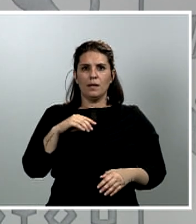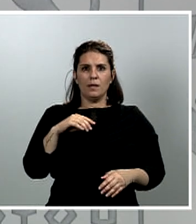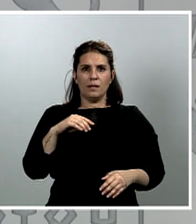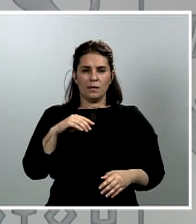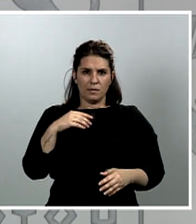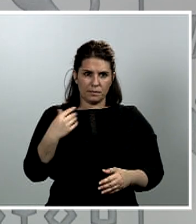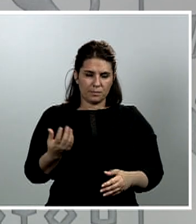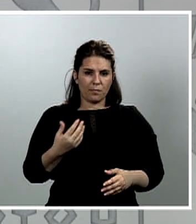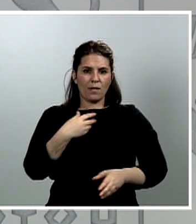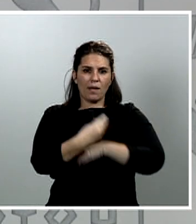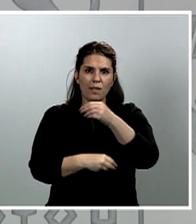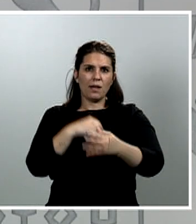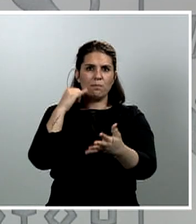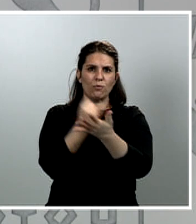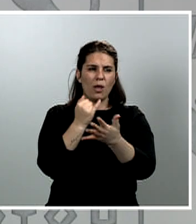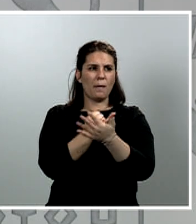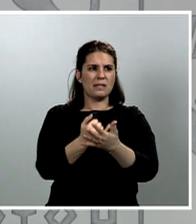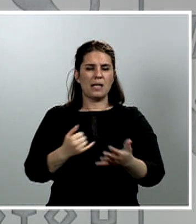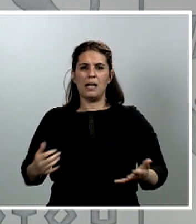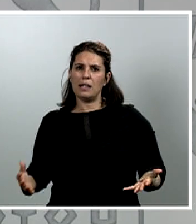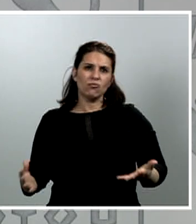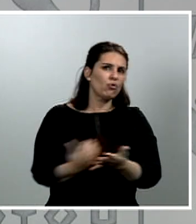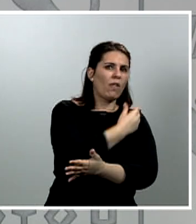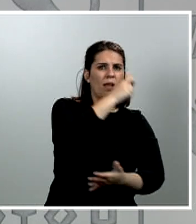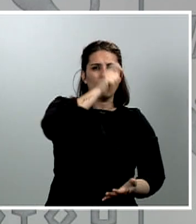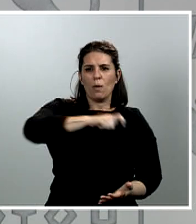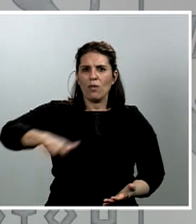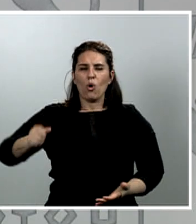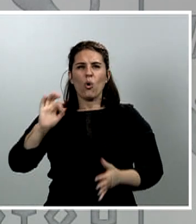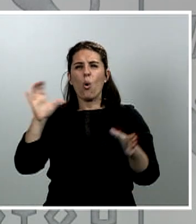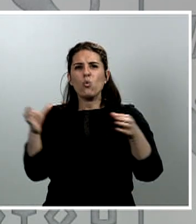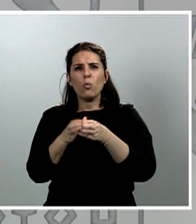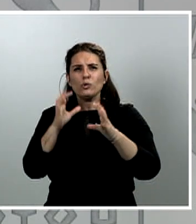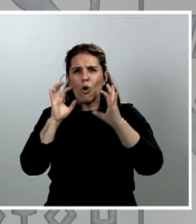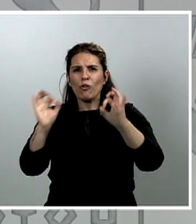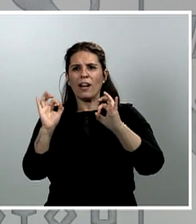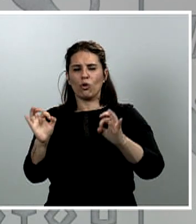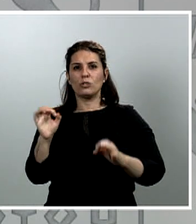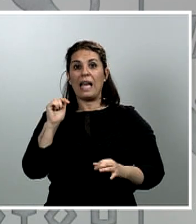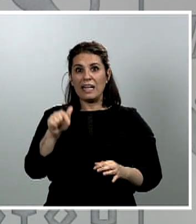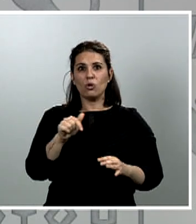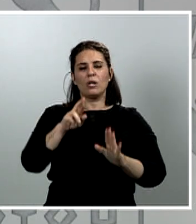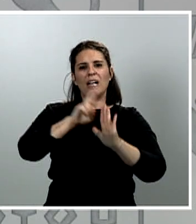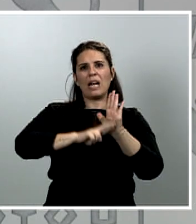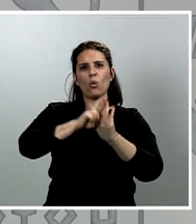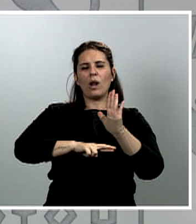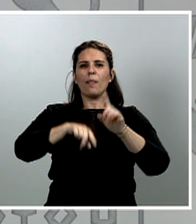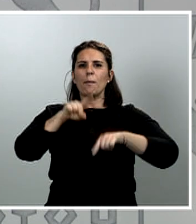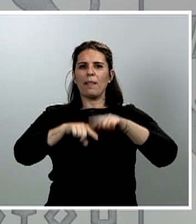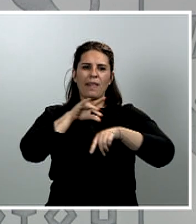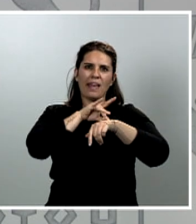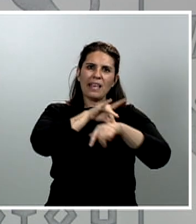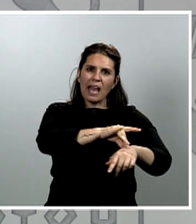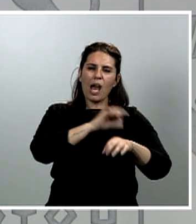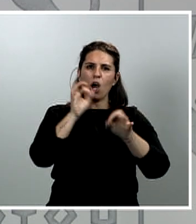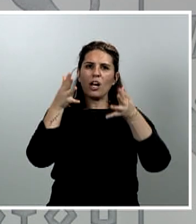masivas a la población o a grupos concretos se están regulando de alguna forma en las diferentes guías y recomendaciones de